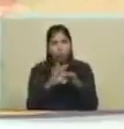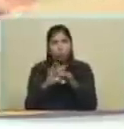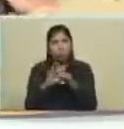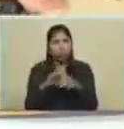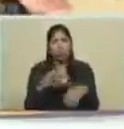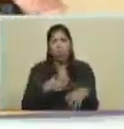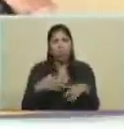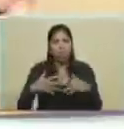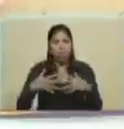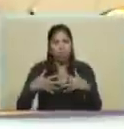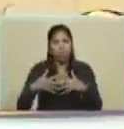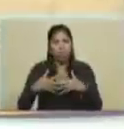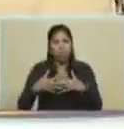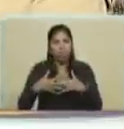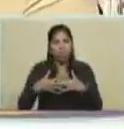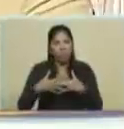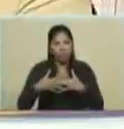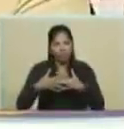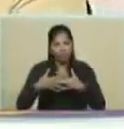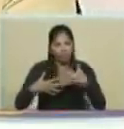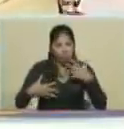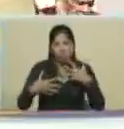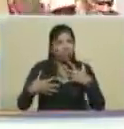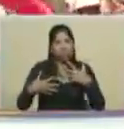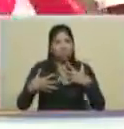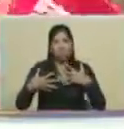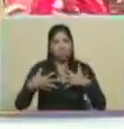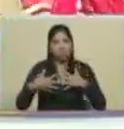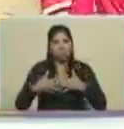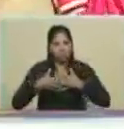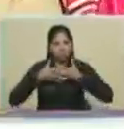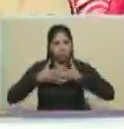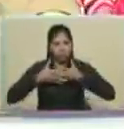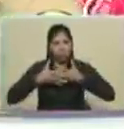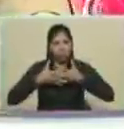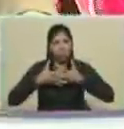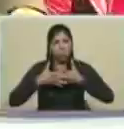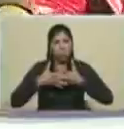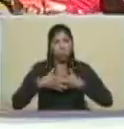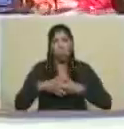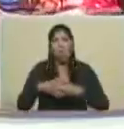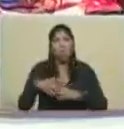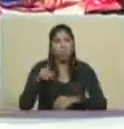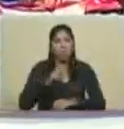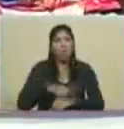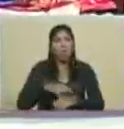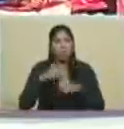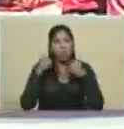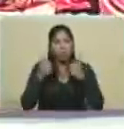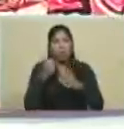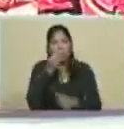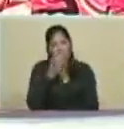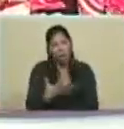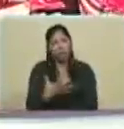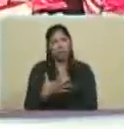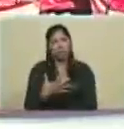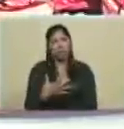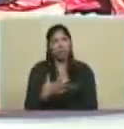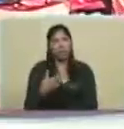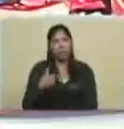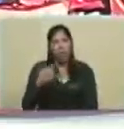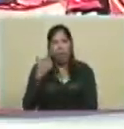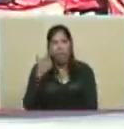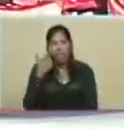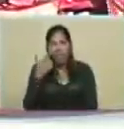imbatible. Vienen tiempos mejores, vienen tiempos hermosos. Yo lo